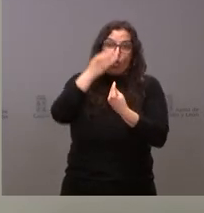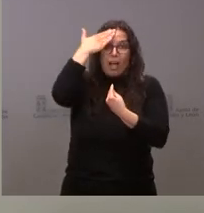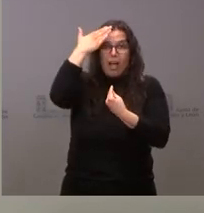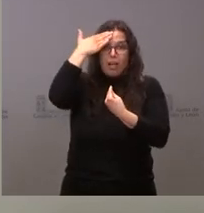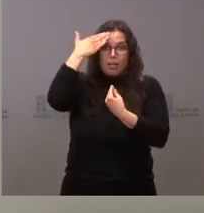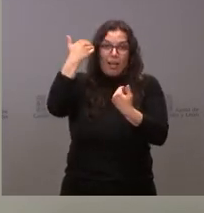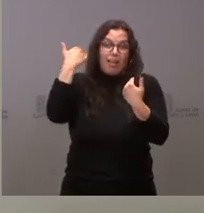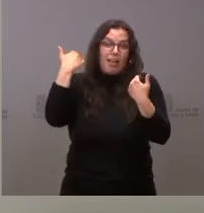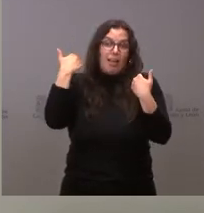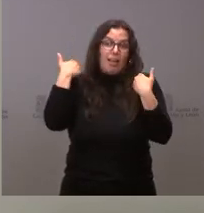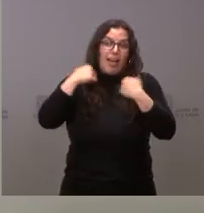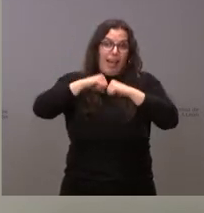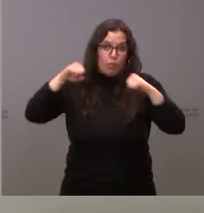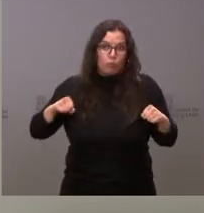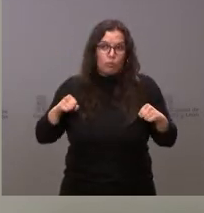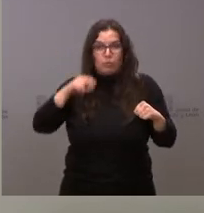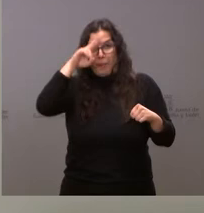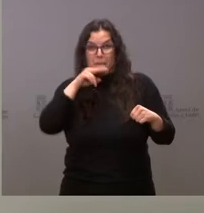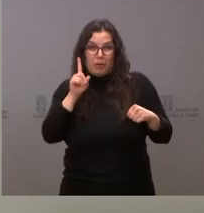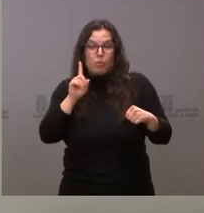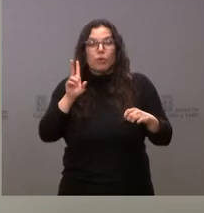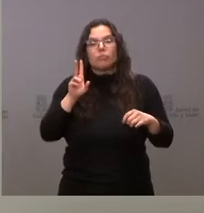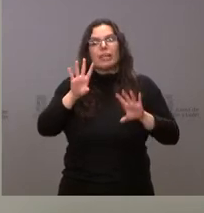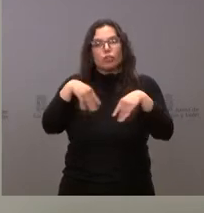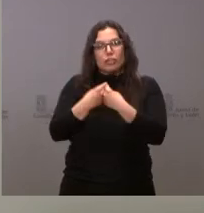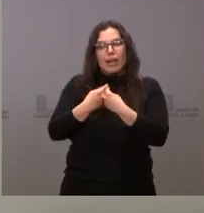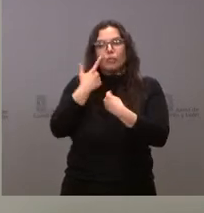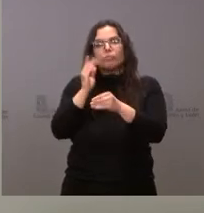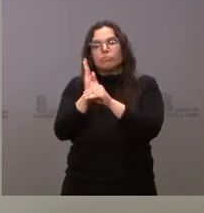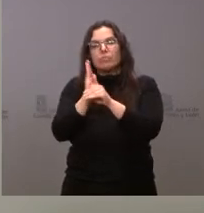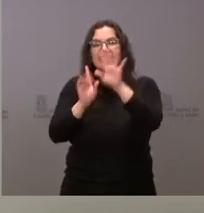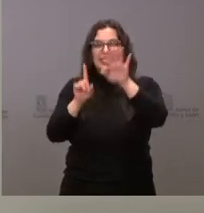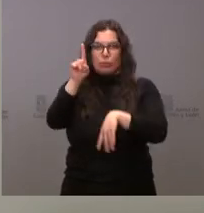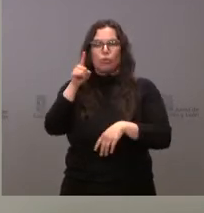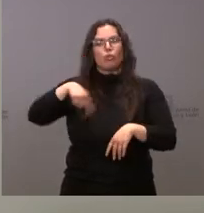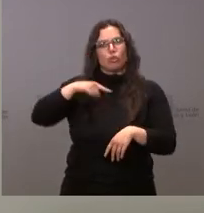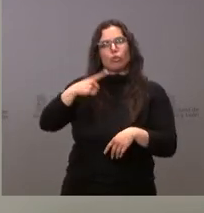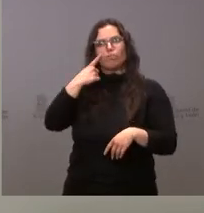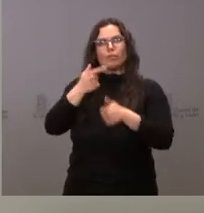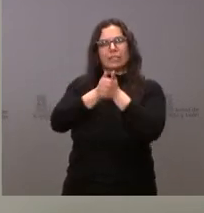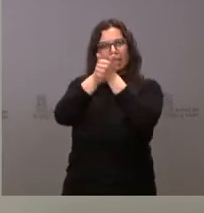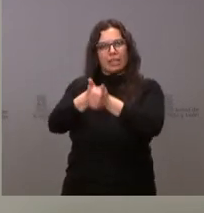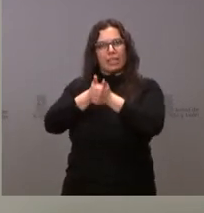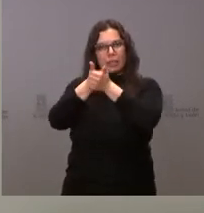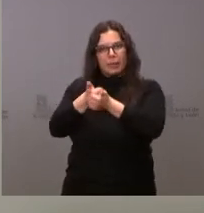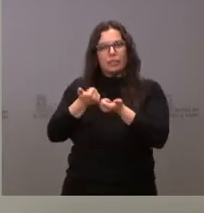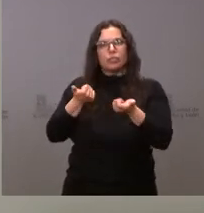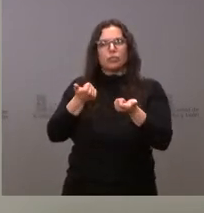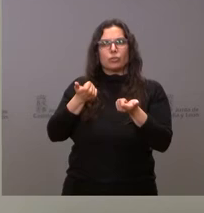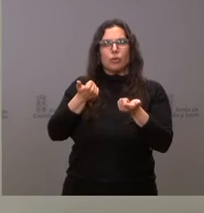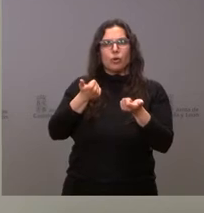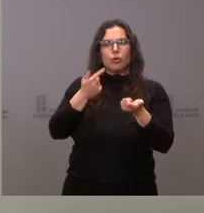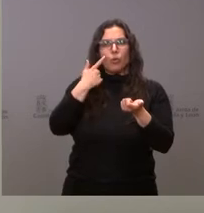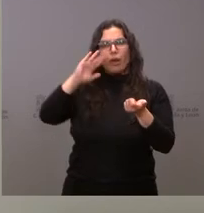son adultos que no son sus padres perdón son 61 son personas con las que hacemos seguimiento que tenemos en guarda temporal